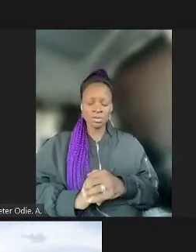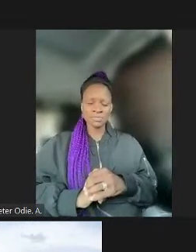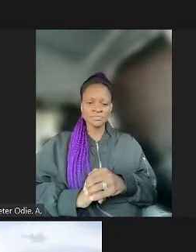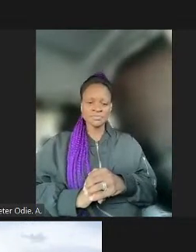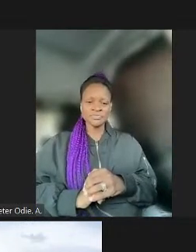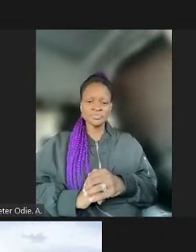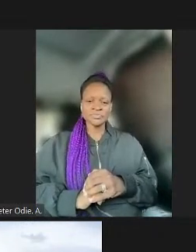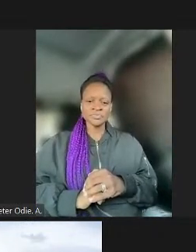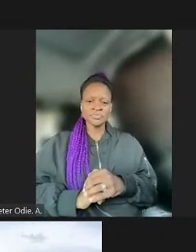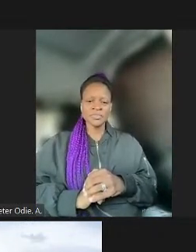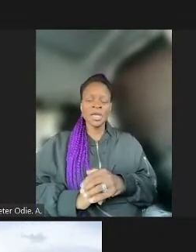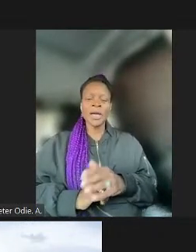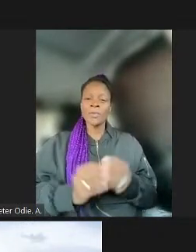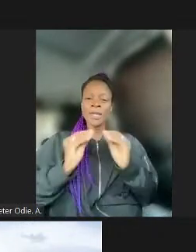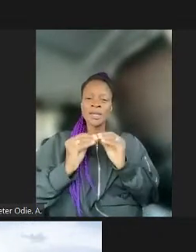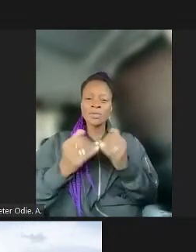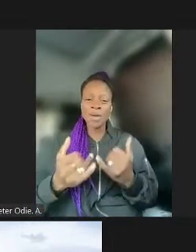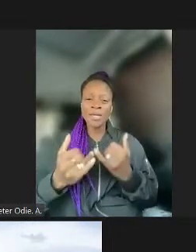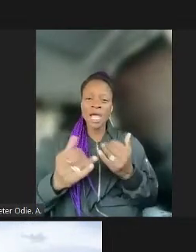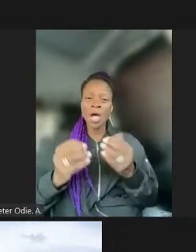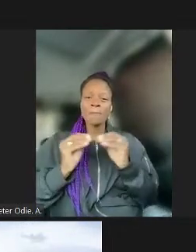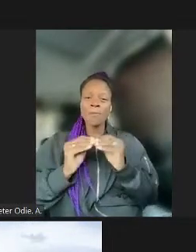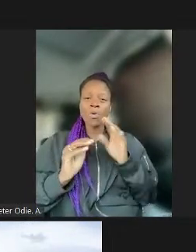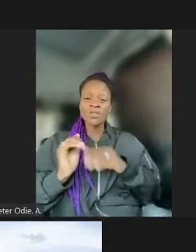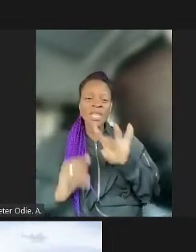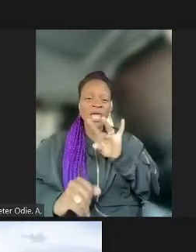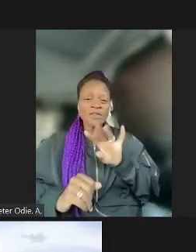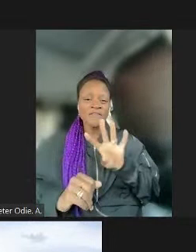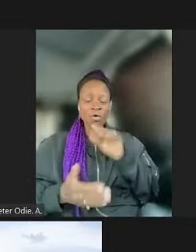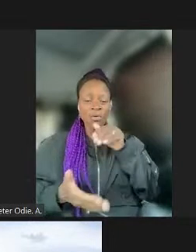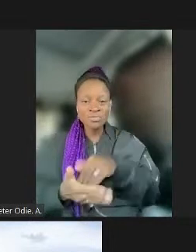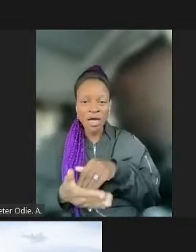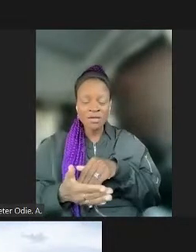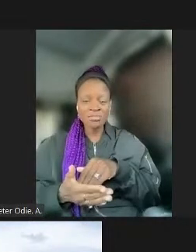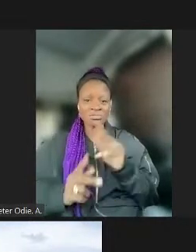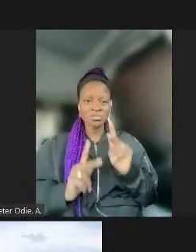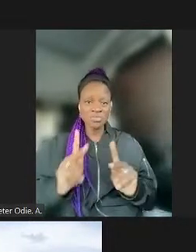o con condiciones crónicas. La mayoría de,